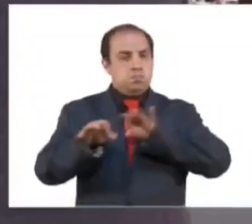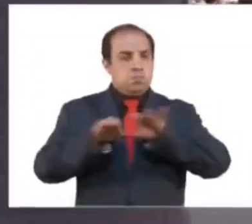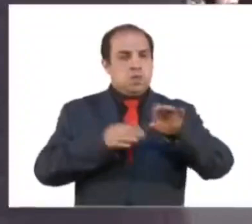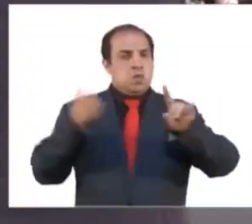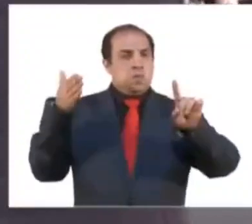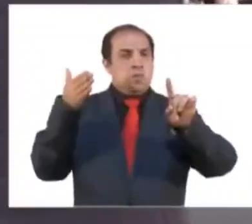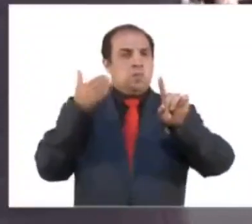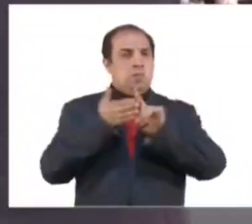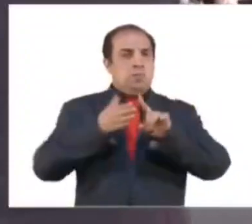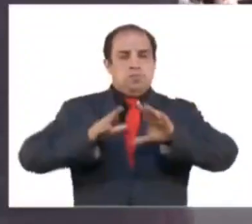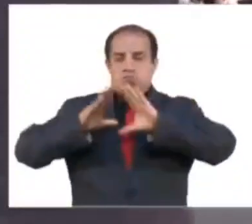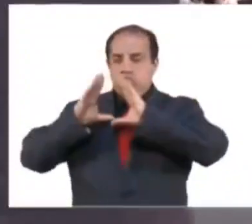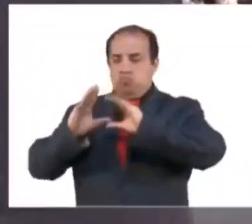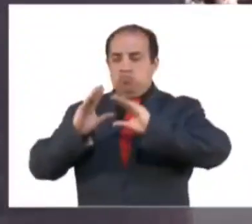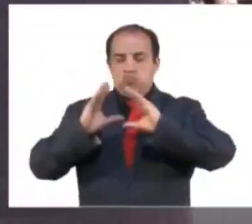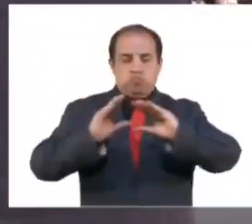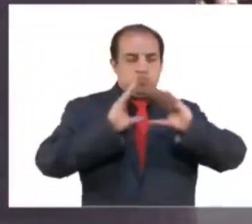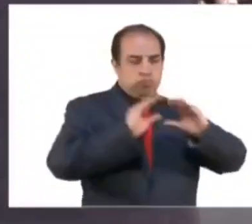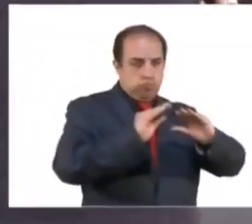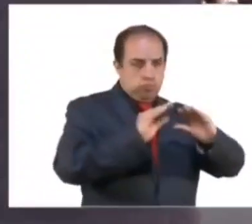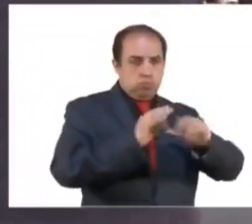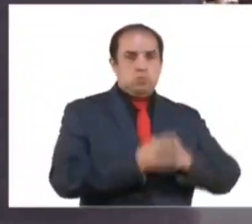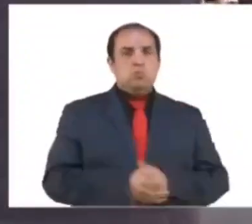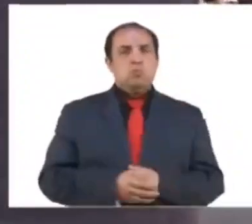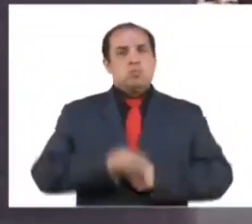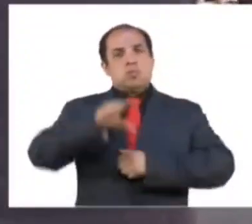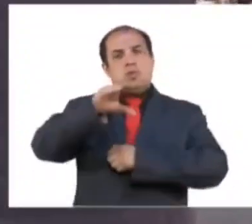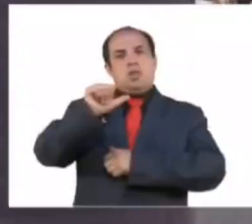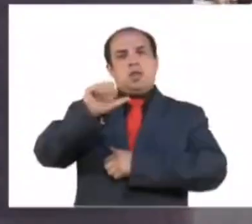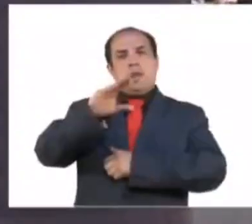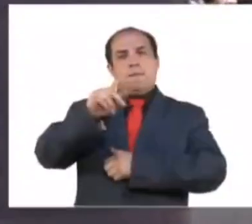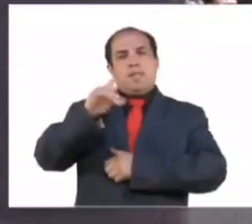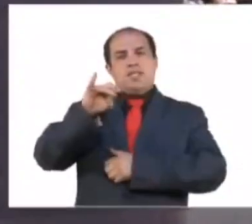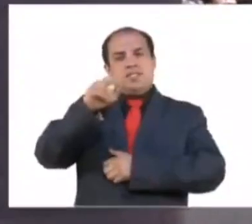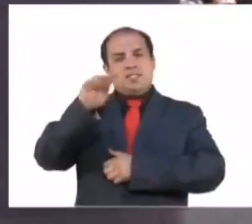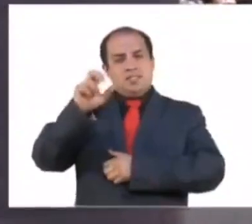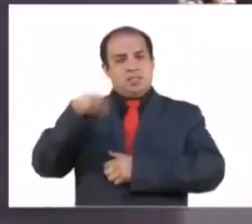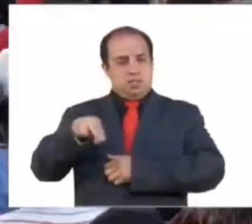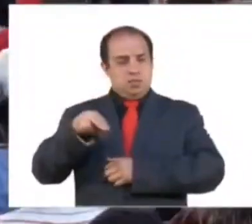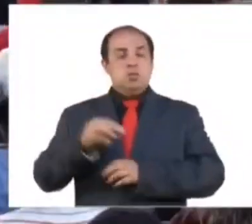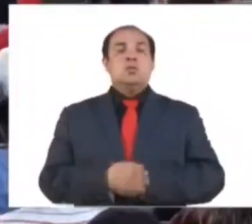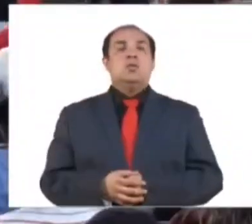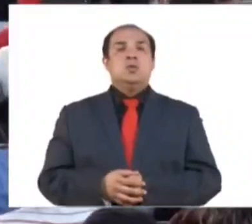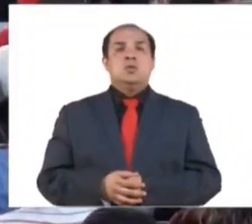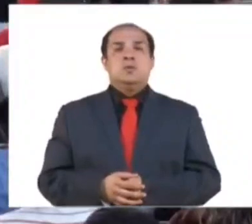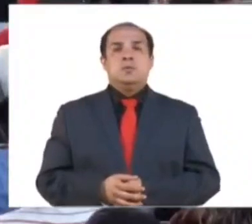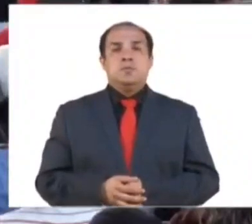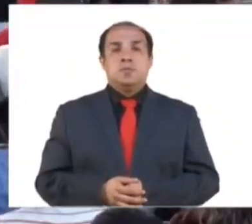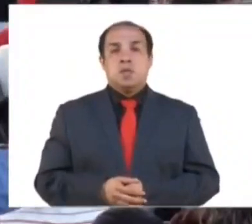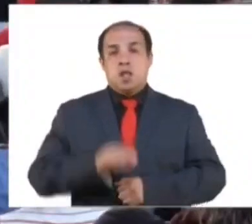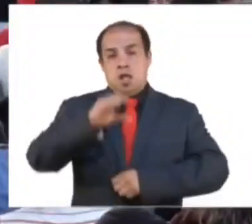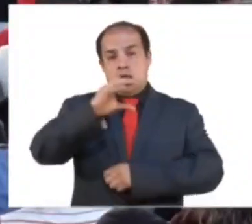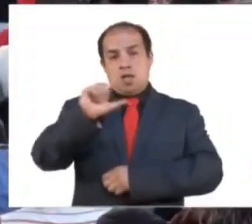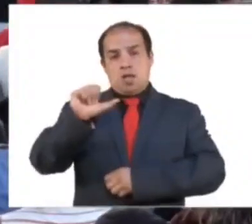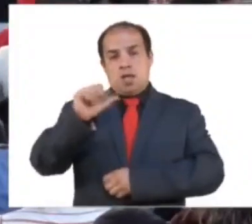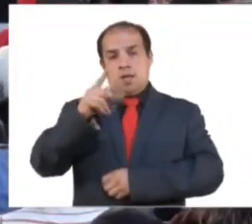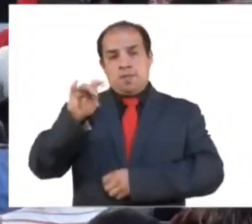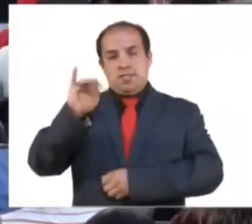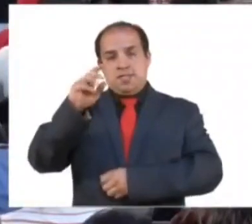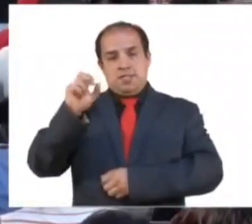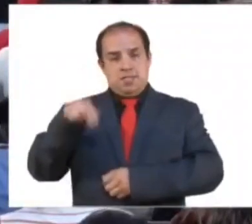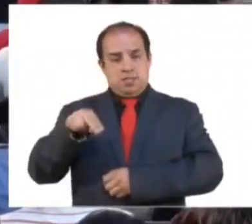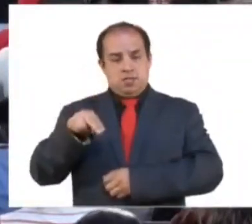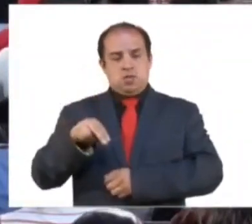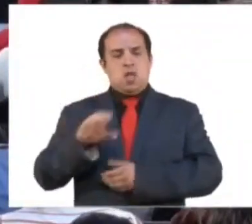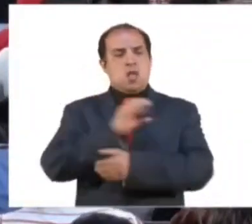trabajando en materia de capacitación, ¿sí? Y con la capacitación que va acompañada de los